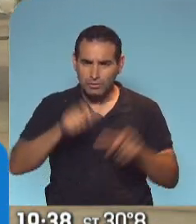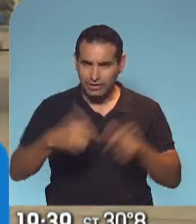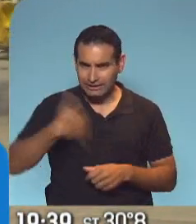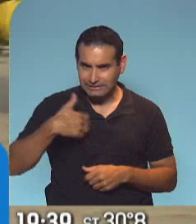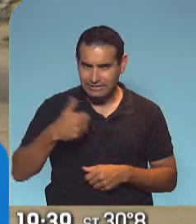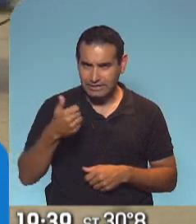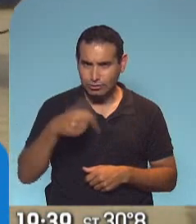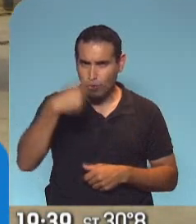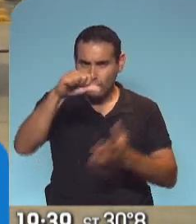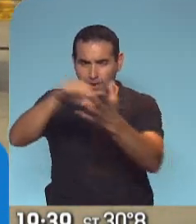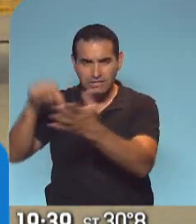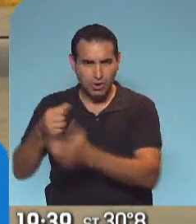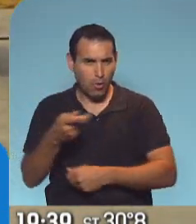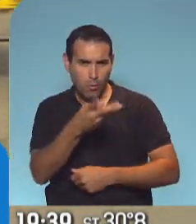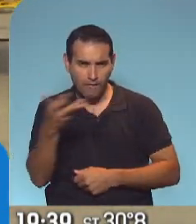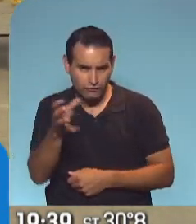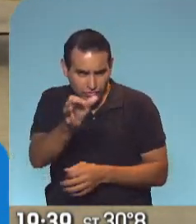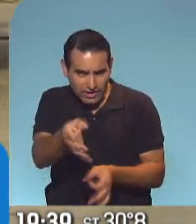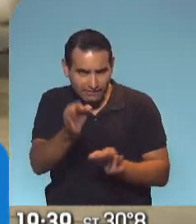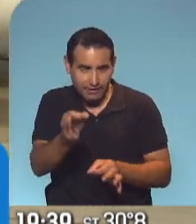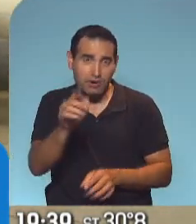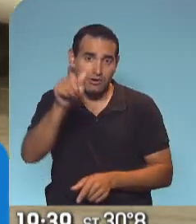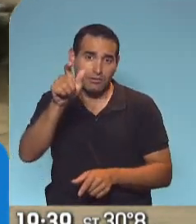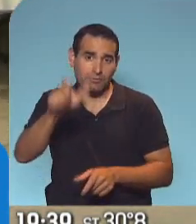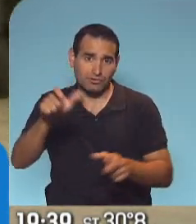están en el exterior y que están deseando volver al país y en